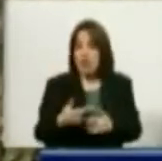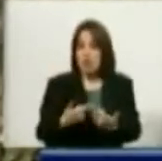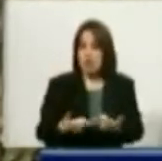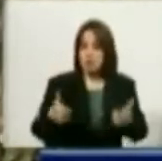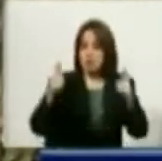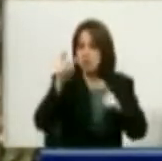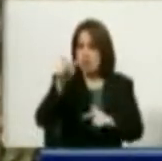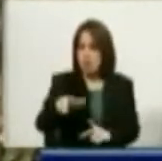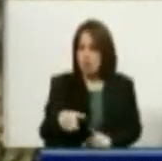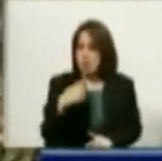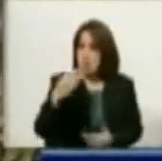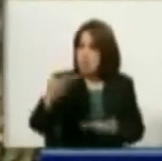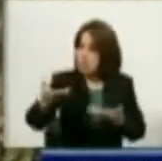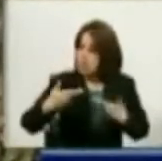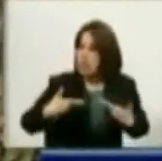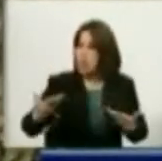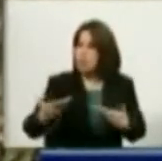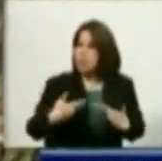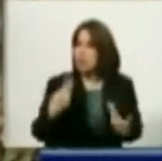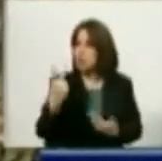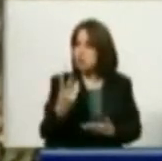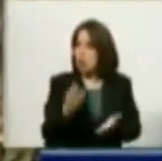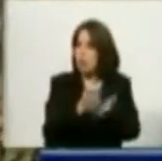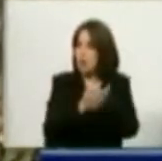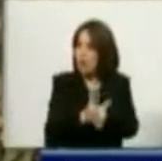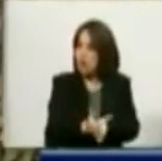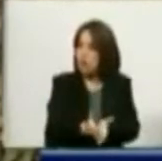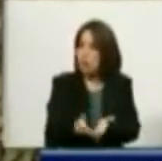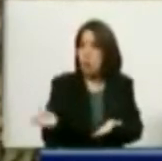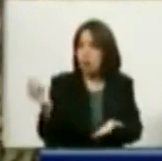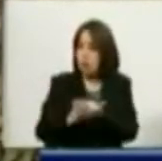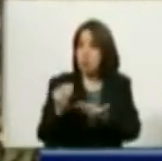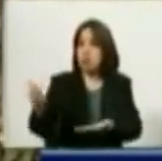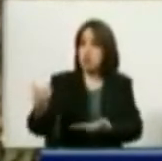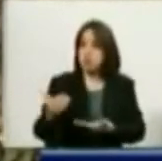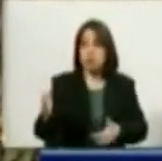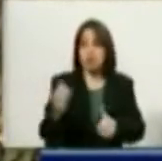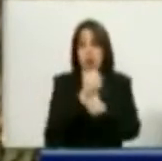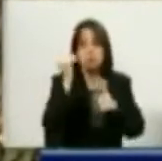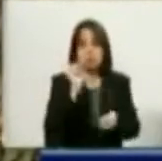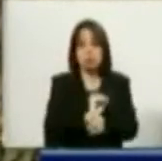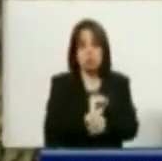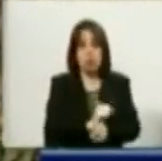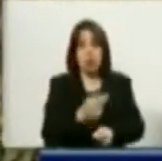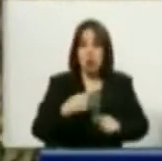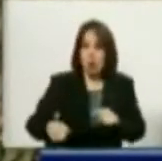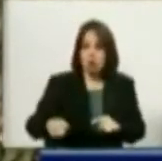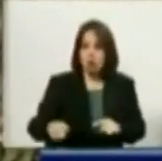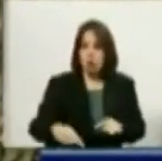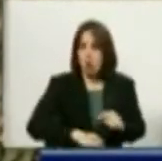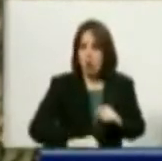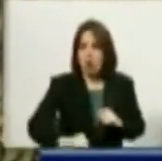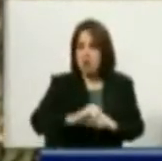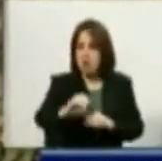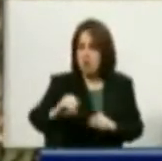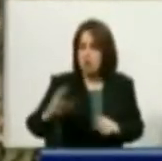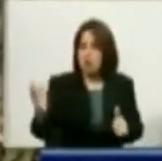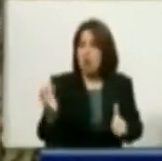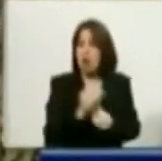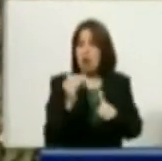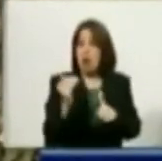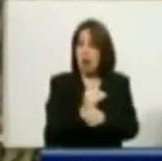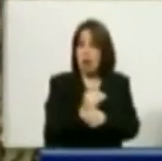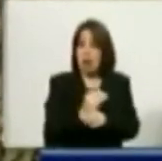dos dos boletas dos barcos que habían sido capturados en el Orinoco cargada de armamento y municiones